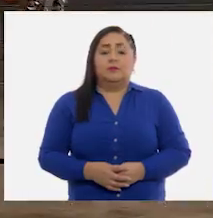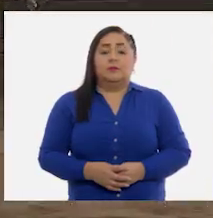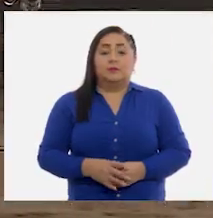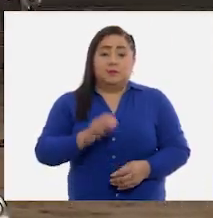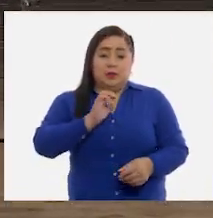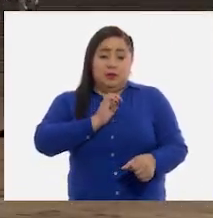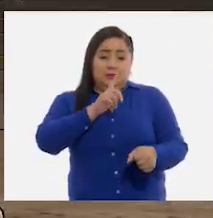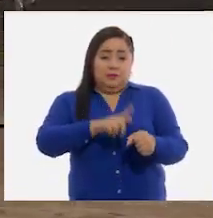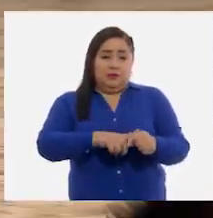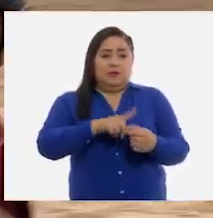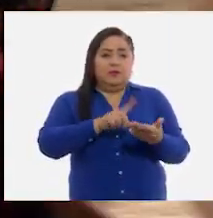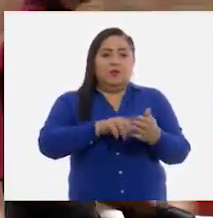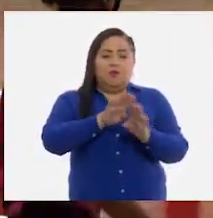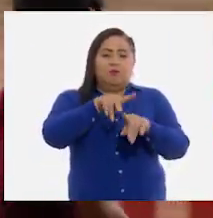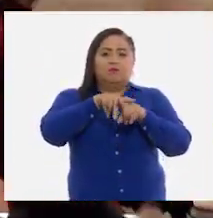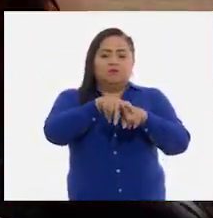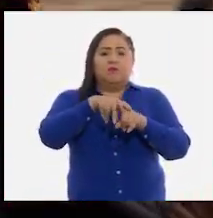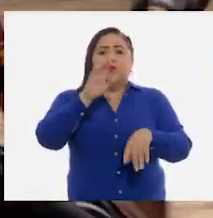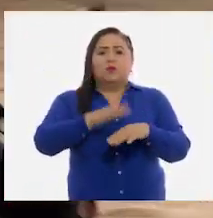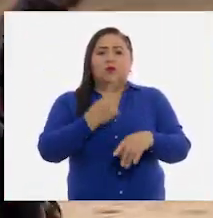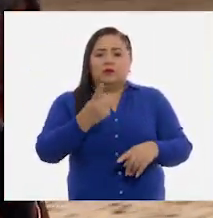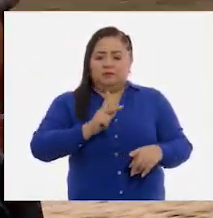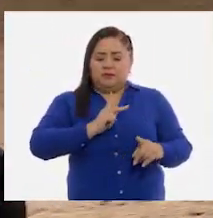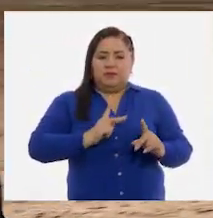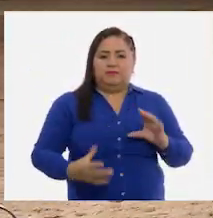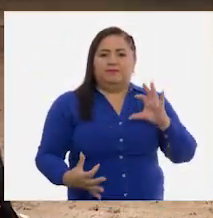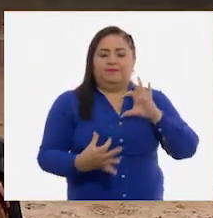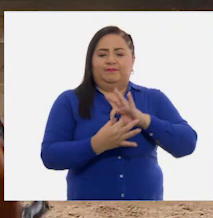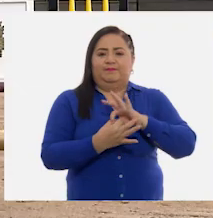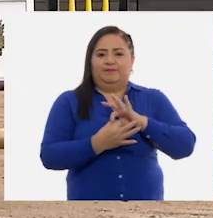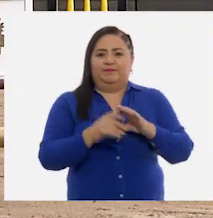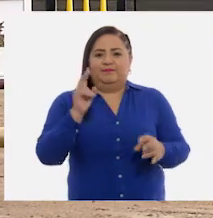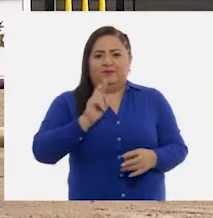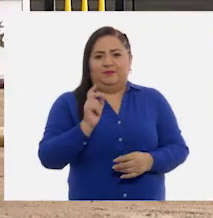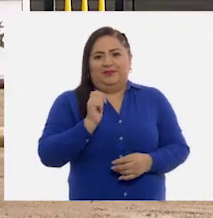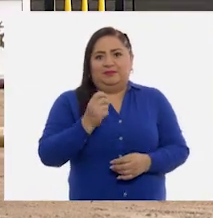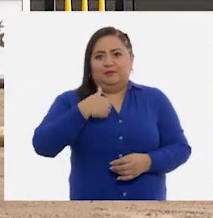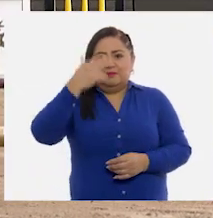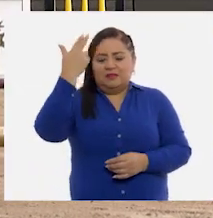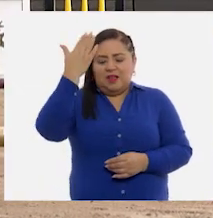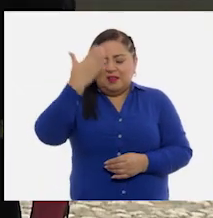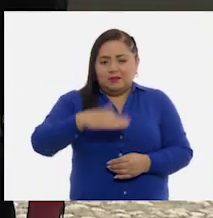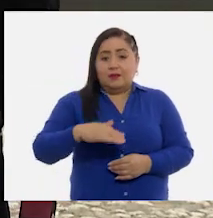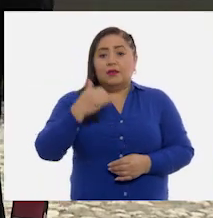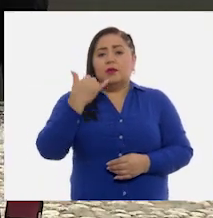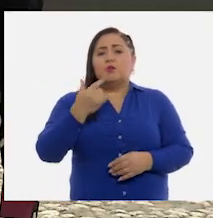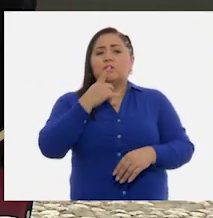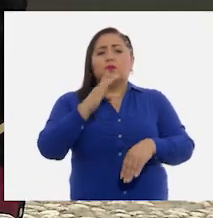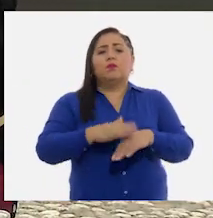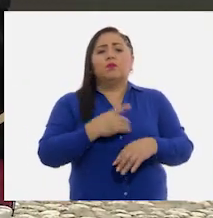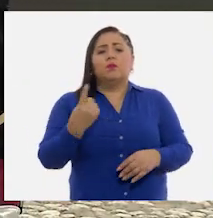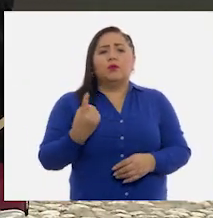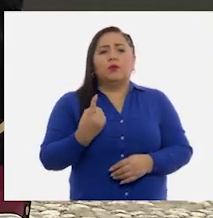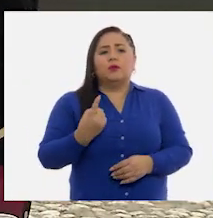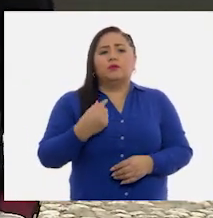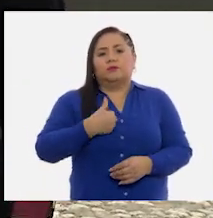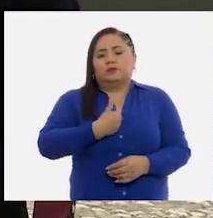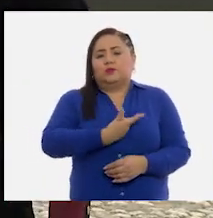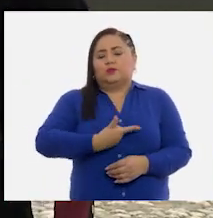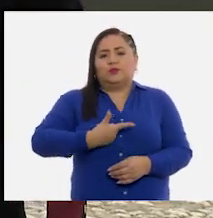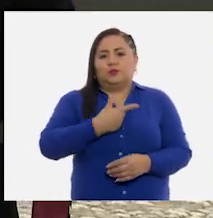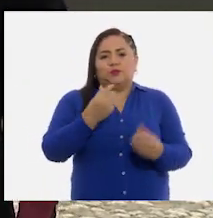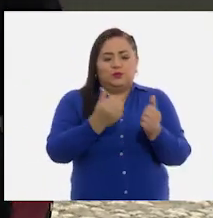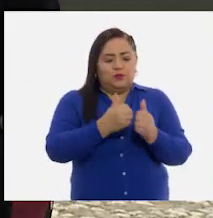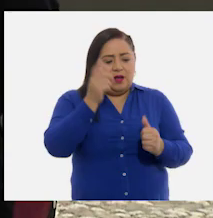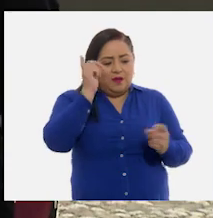Especialmente yo escogí el arma de caballería porque se adapta a mis necesidades y porque me gusta mucho estar con